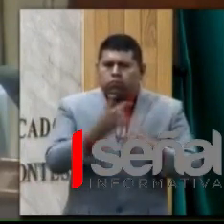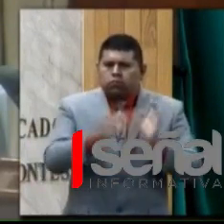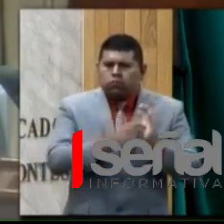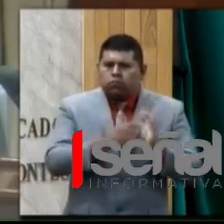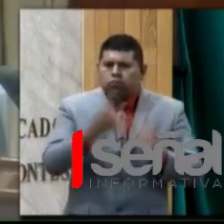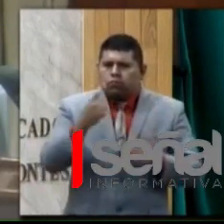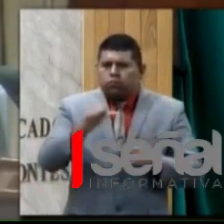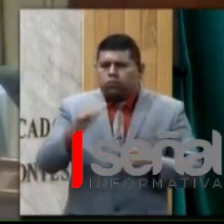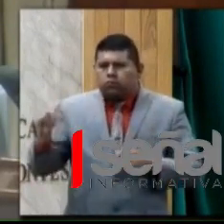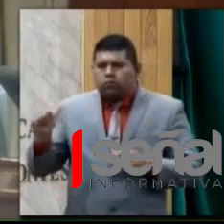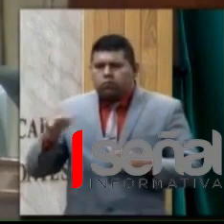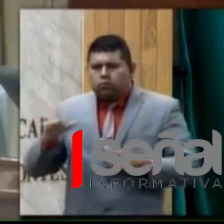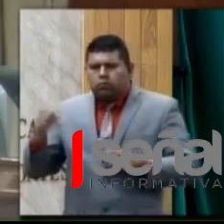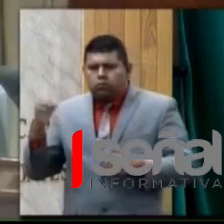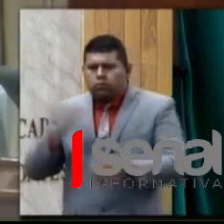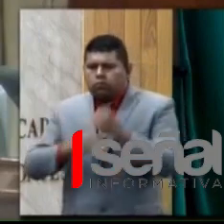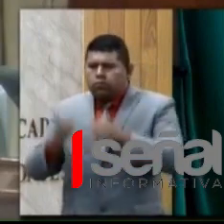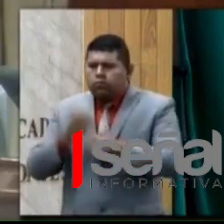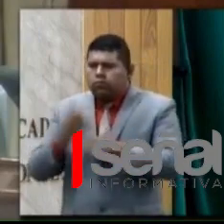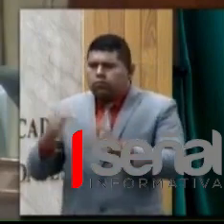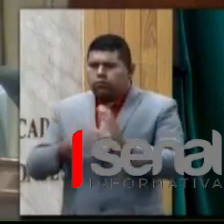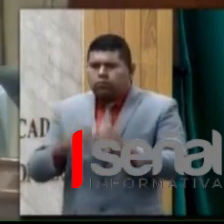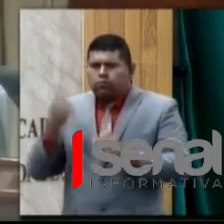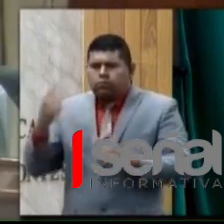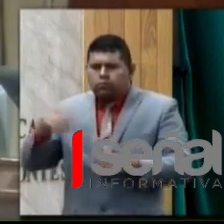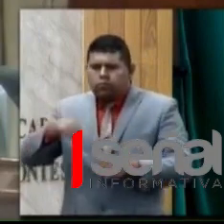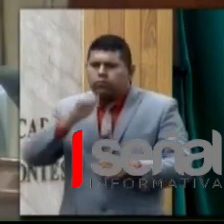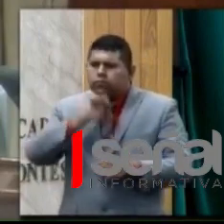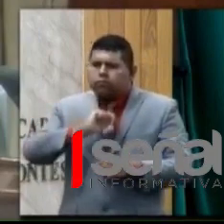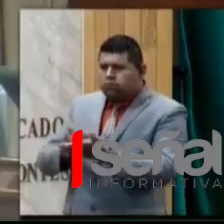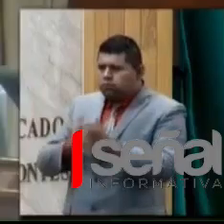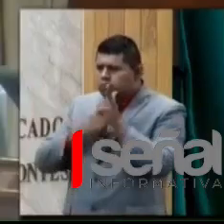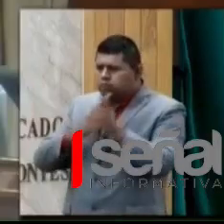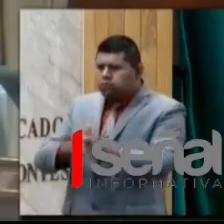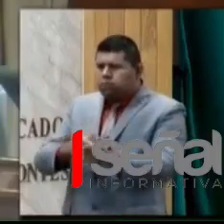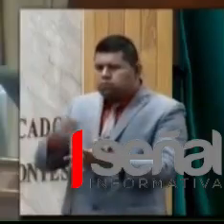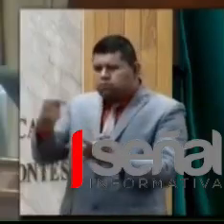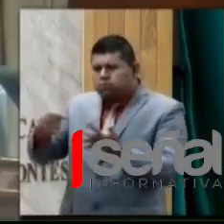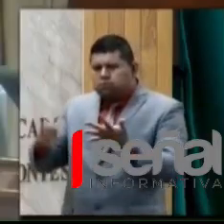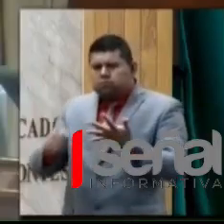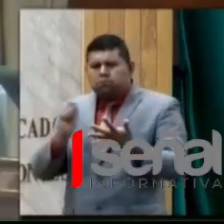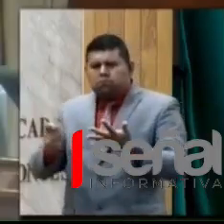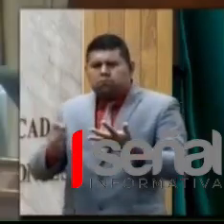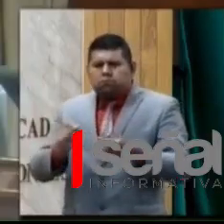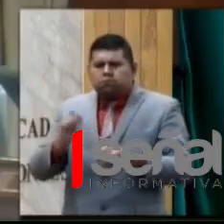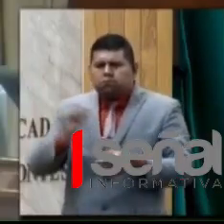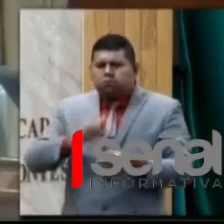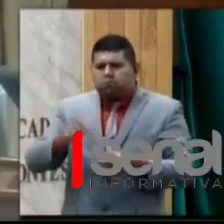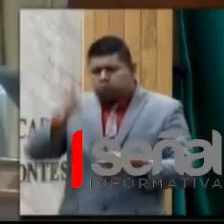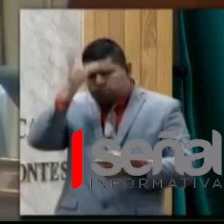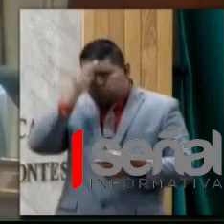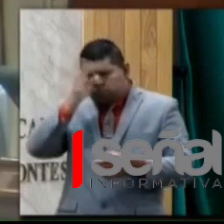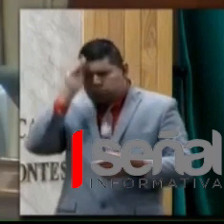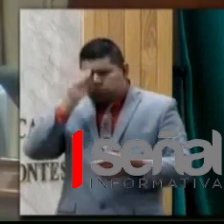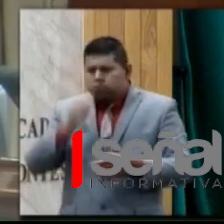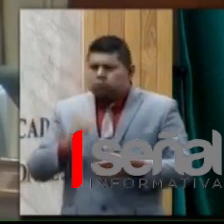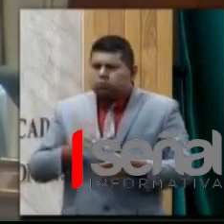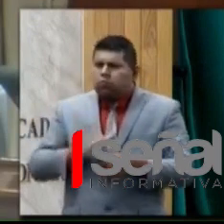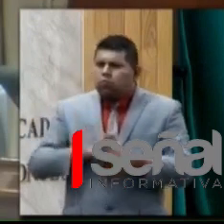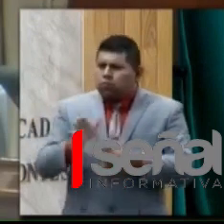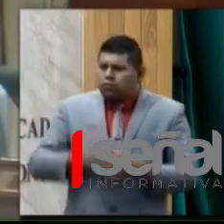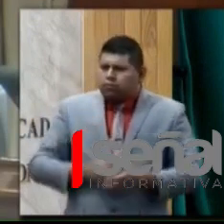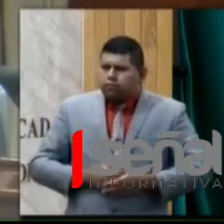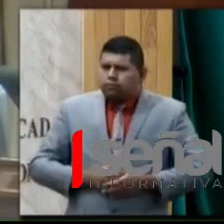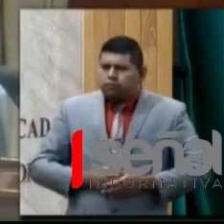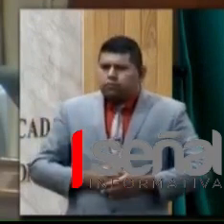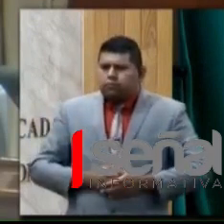manera, también se ratificó en el cargo al secretario de Seguridad Ciudadana, Manases Langarica, quien el 22 de abril asumió el cargo